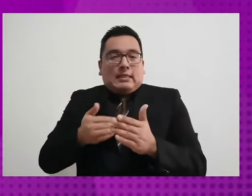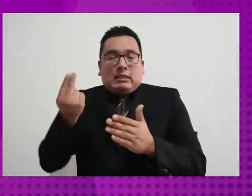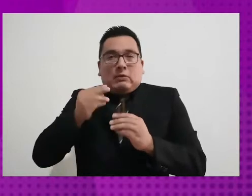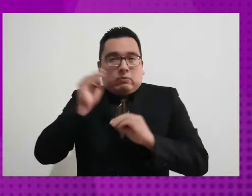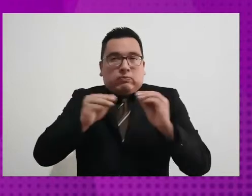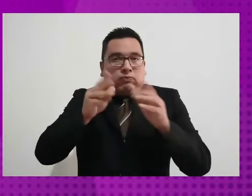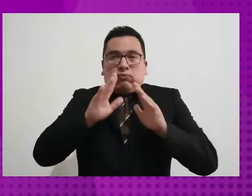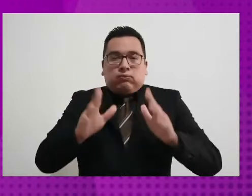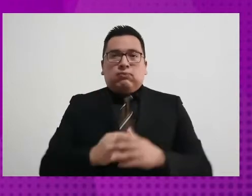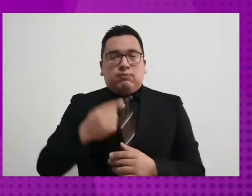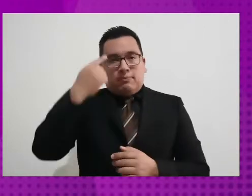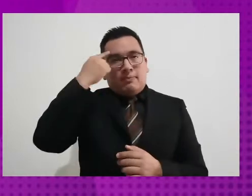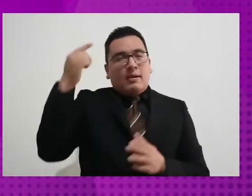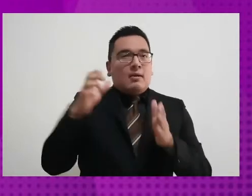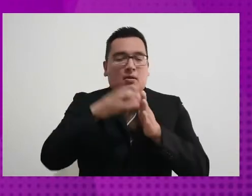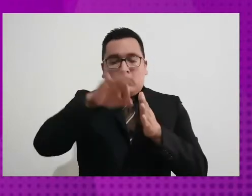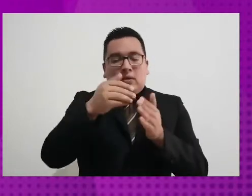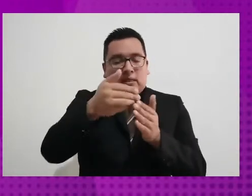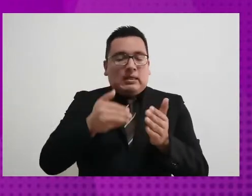en funcionamiento en el proceso electoral